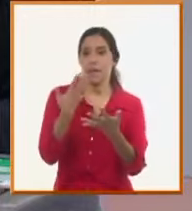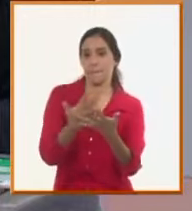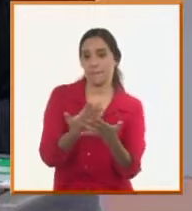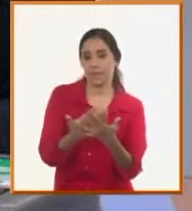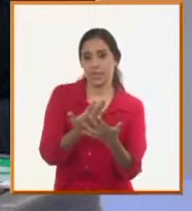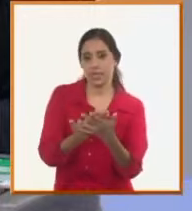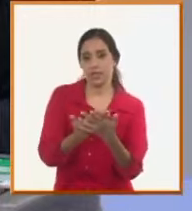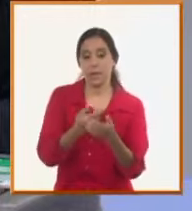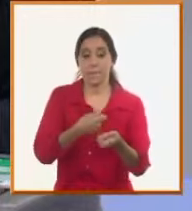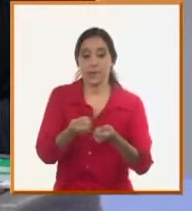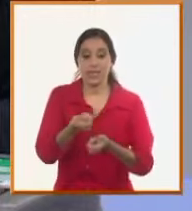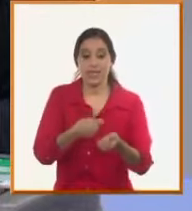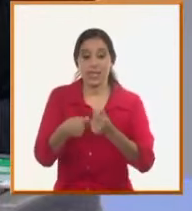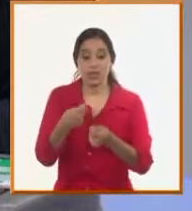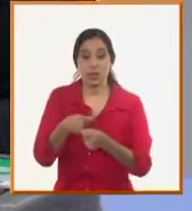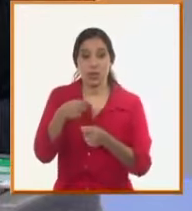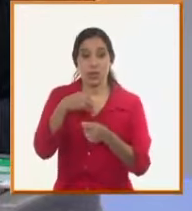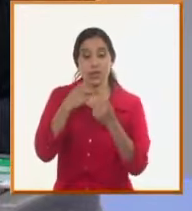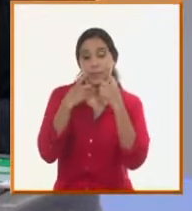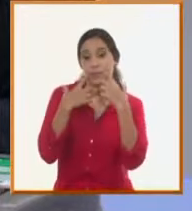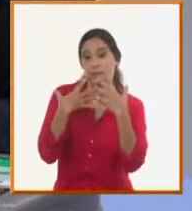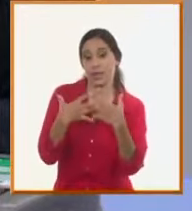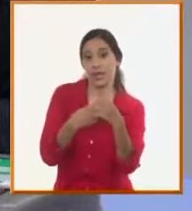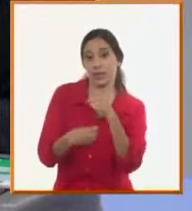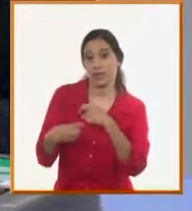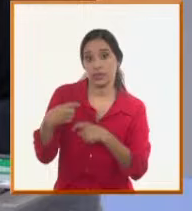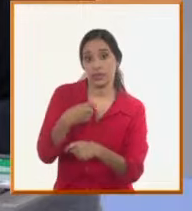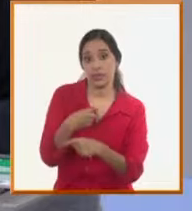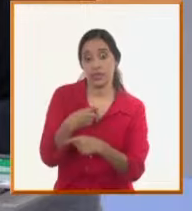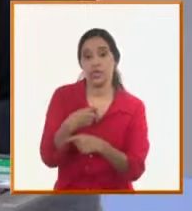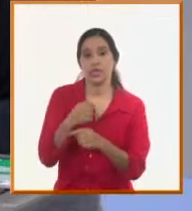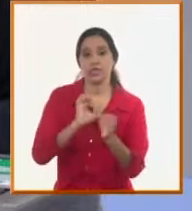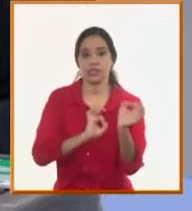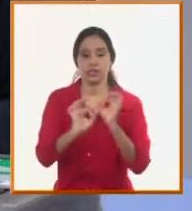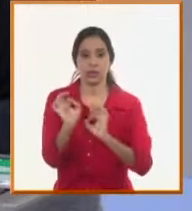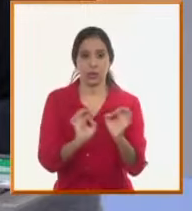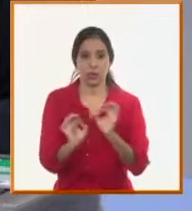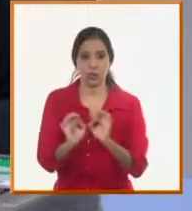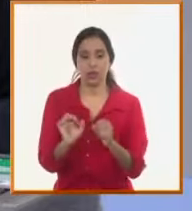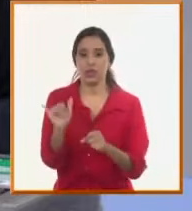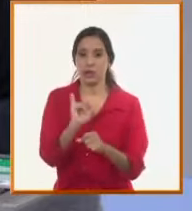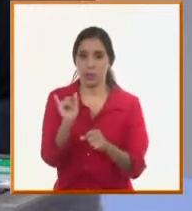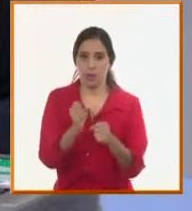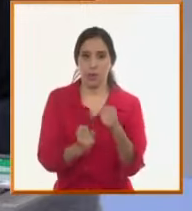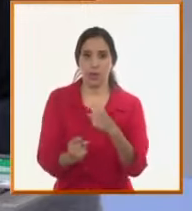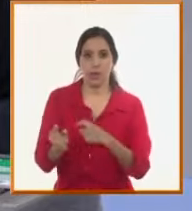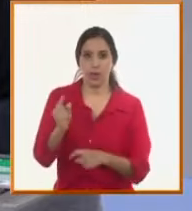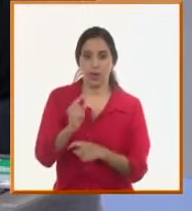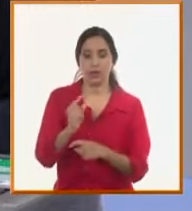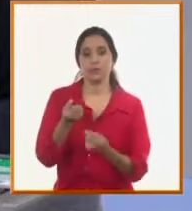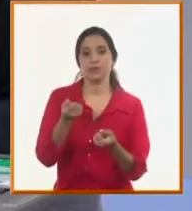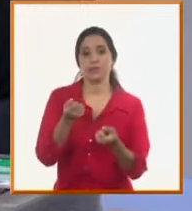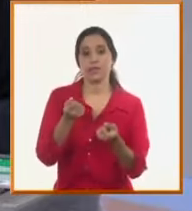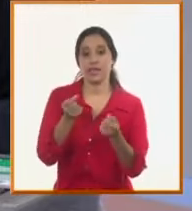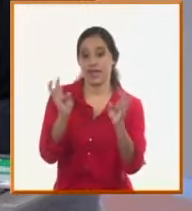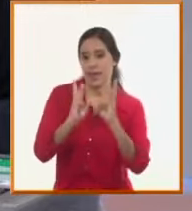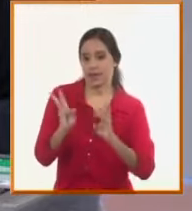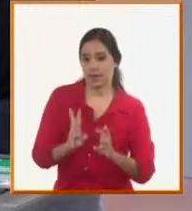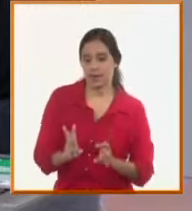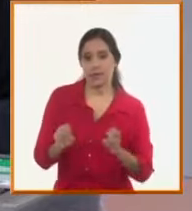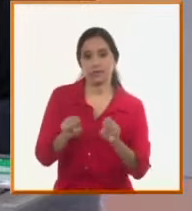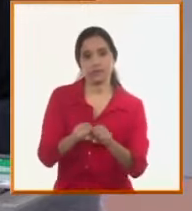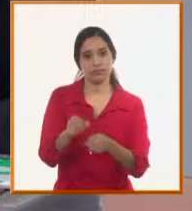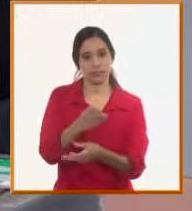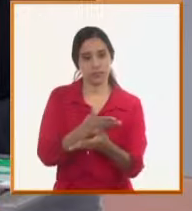seguros, y media en esa relación contractual, y casi todos los seguros Asistur también los tiene montados online, que se pueden adquirir a través